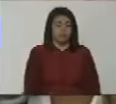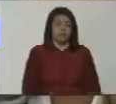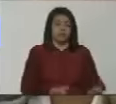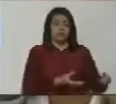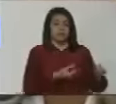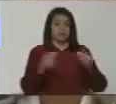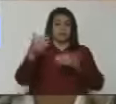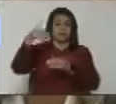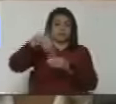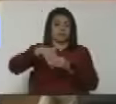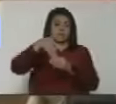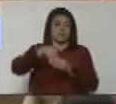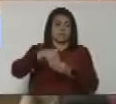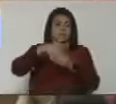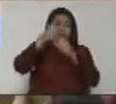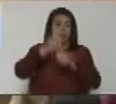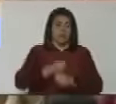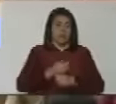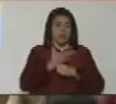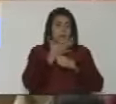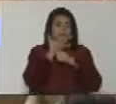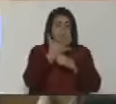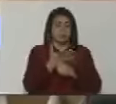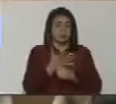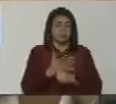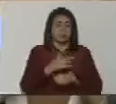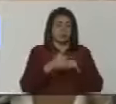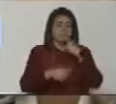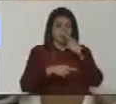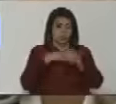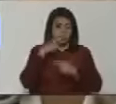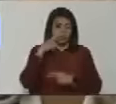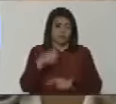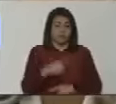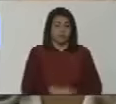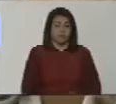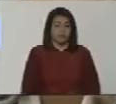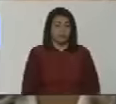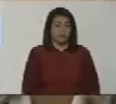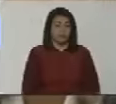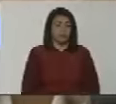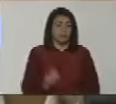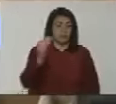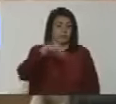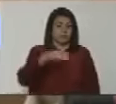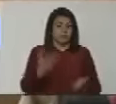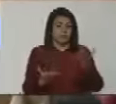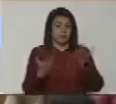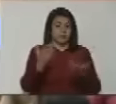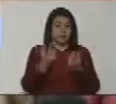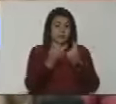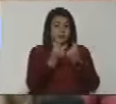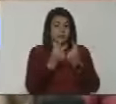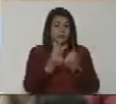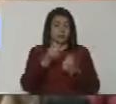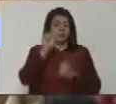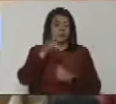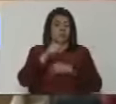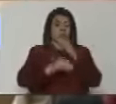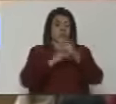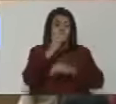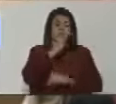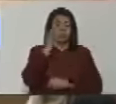enviamos votos de esperanza que próximamente estaremos con una mayor estabilidad económica a los efectos